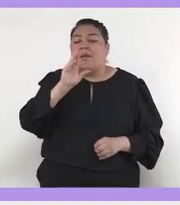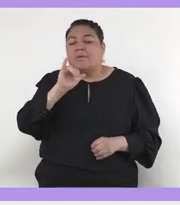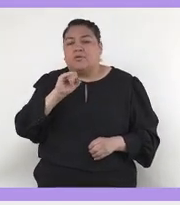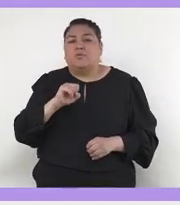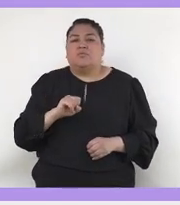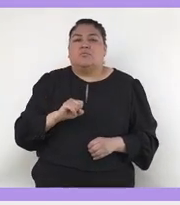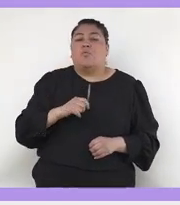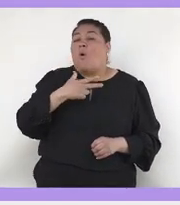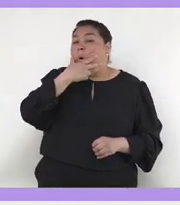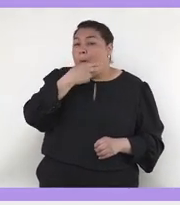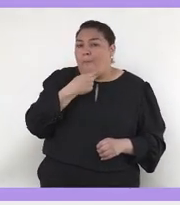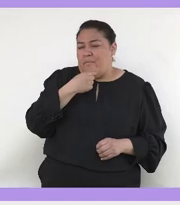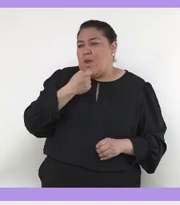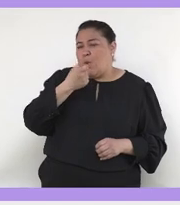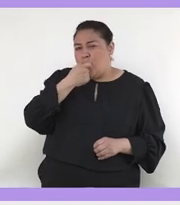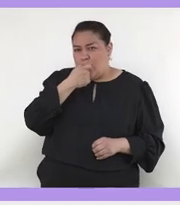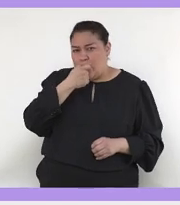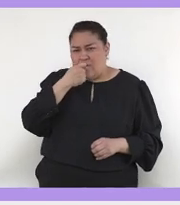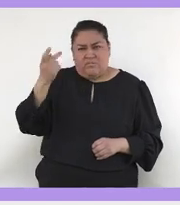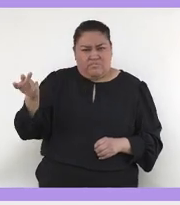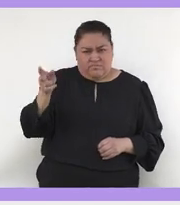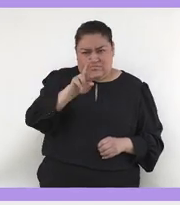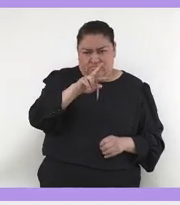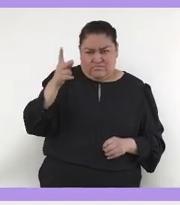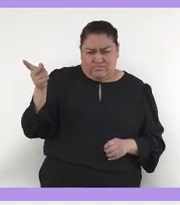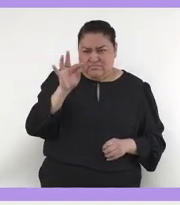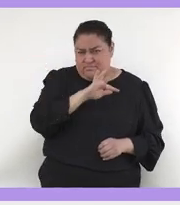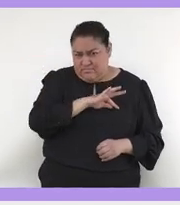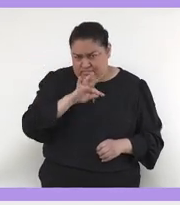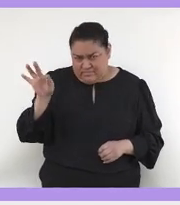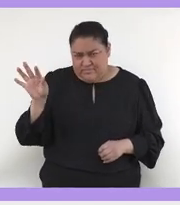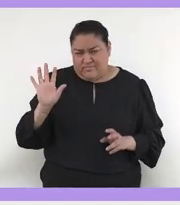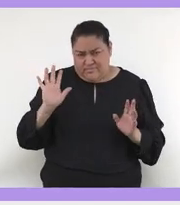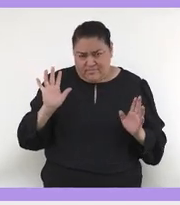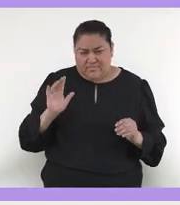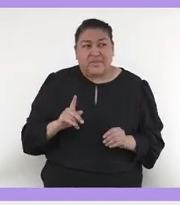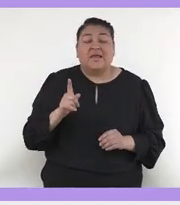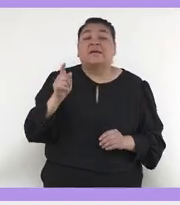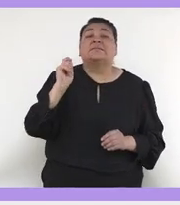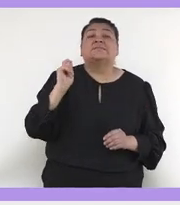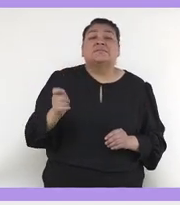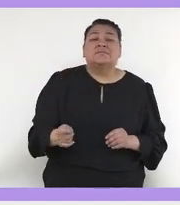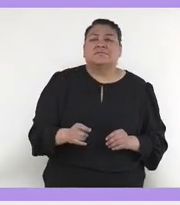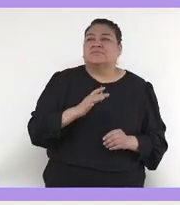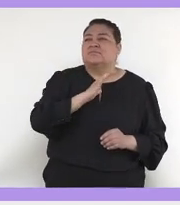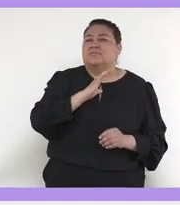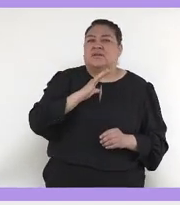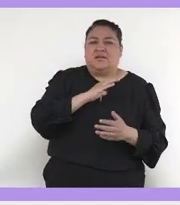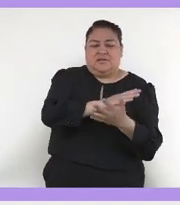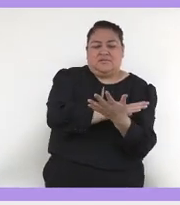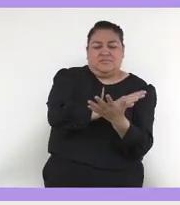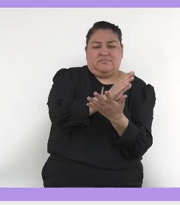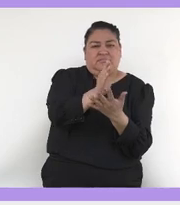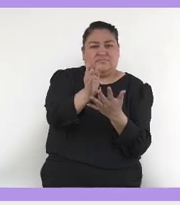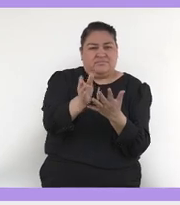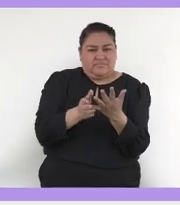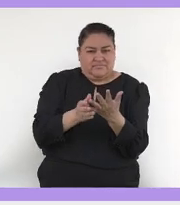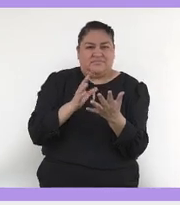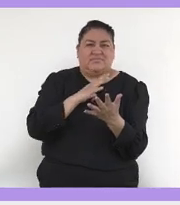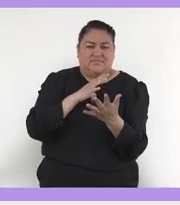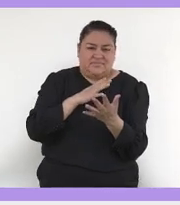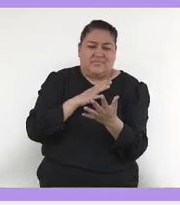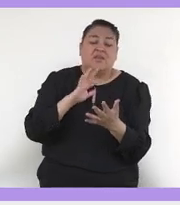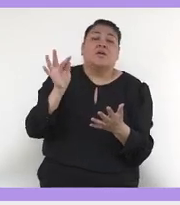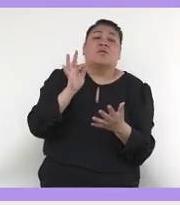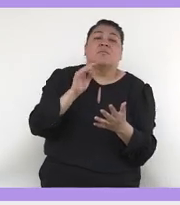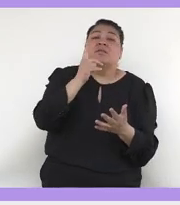si no quieren hacer Esa diferencia porque yo les Confieso que a misa no me gusta mucho esa opción que creen que tenemos muchas otras alternativas entonces Pueden decir No sé